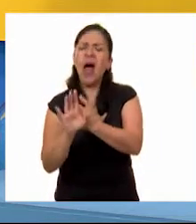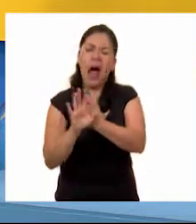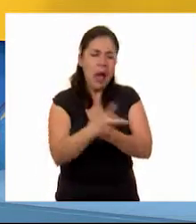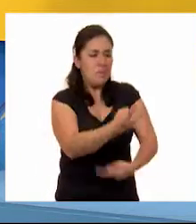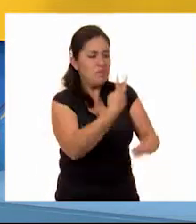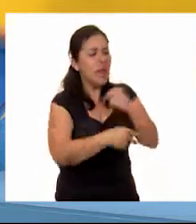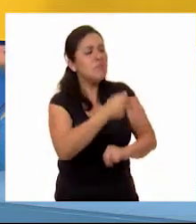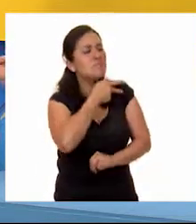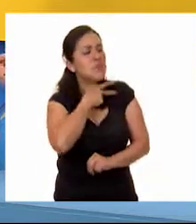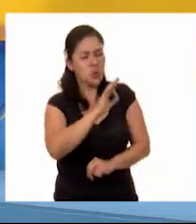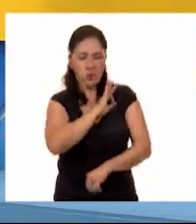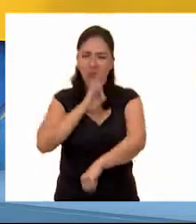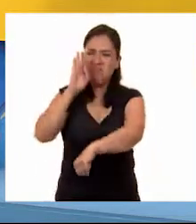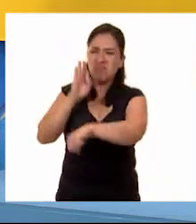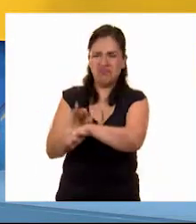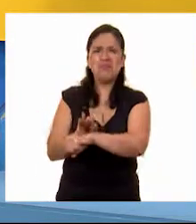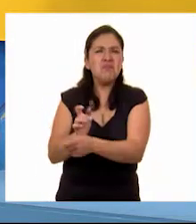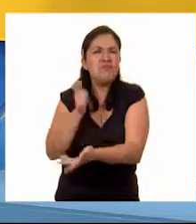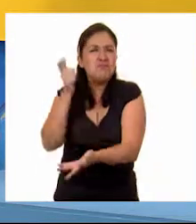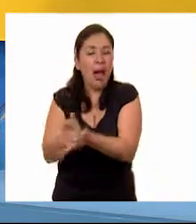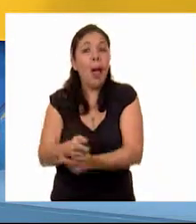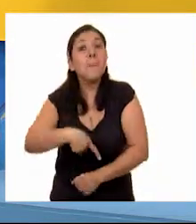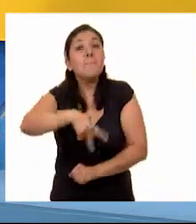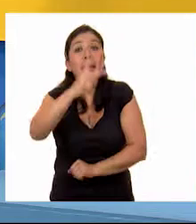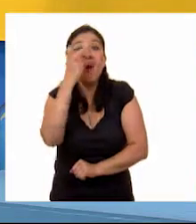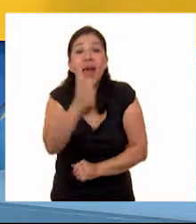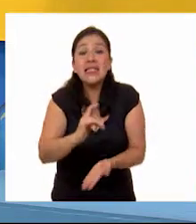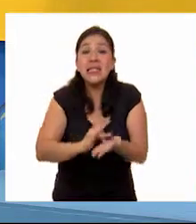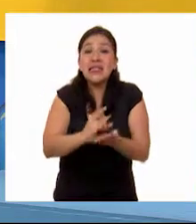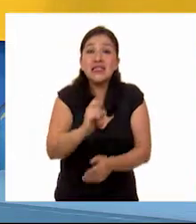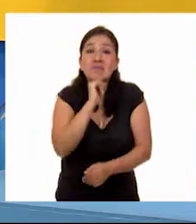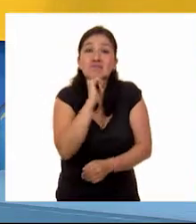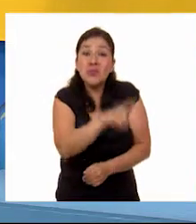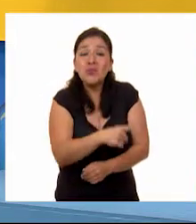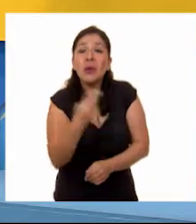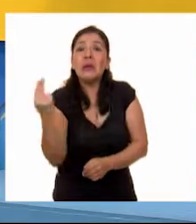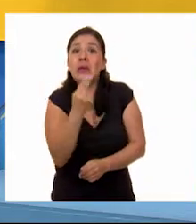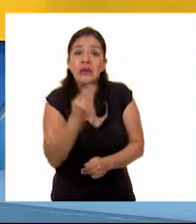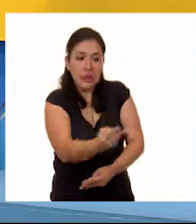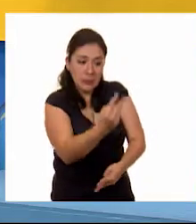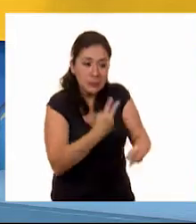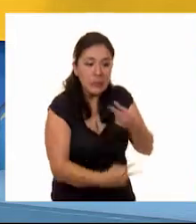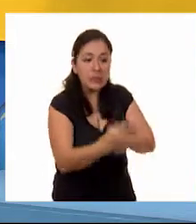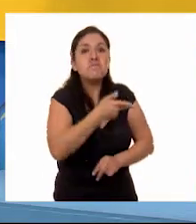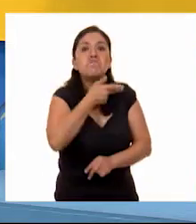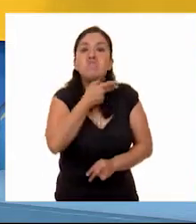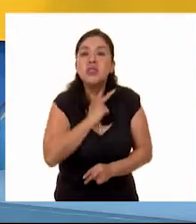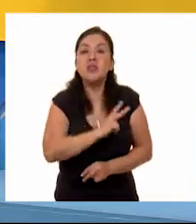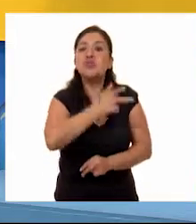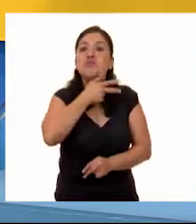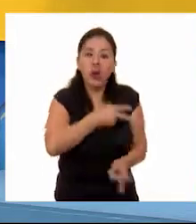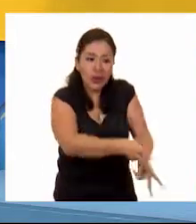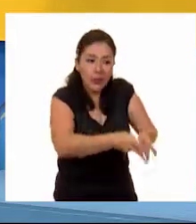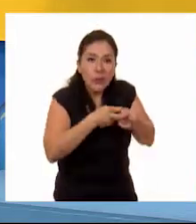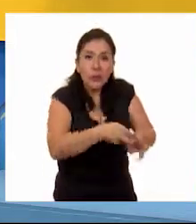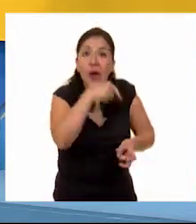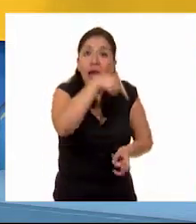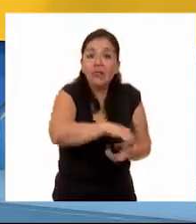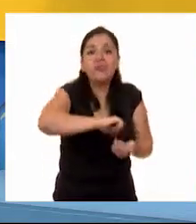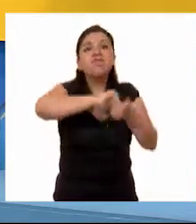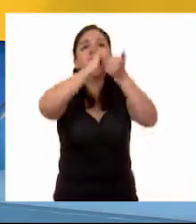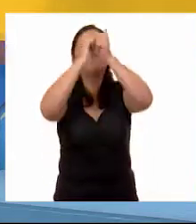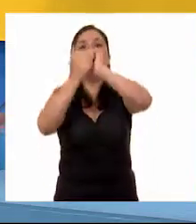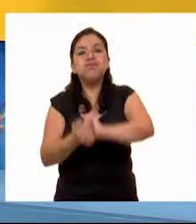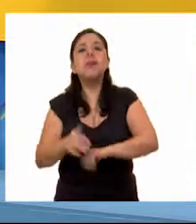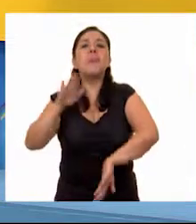deudas. Pero fue justamente esta misma dependencia excesiva sobre el petróleo y sus ingresos lo que trajo consigo